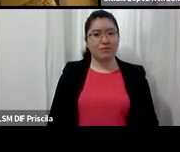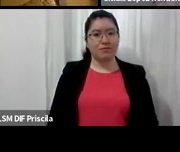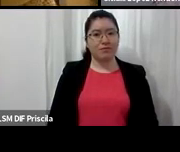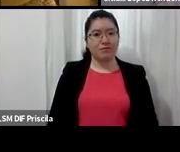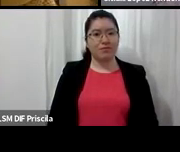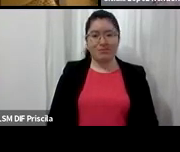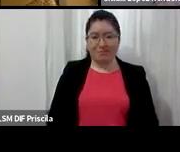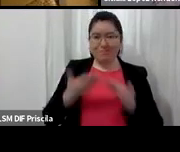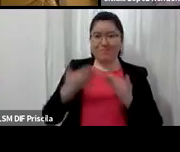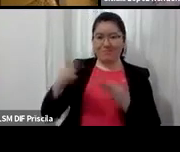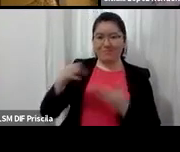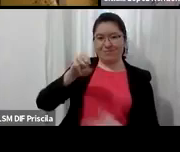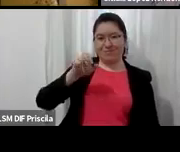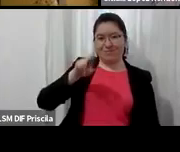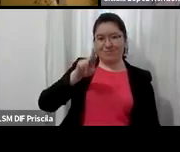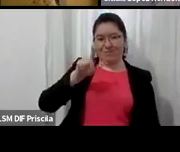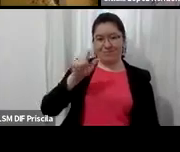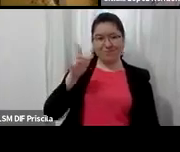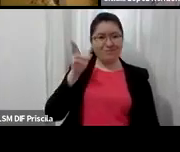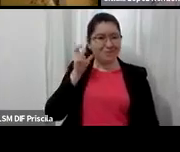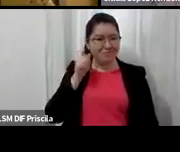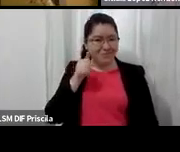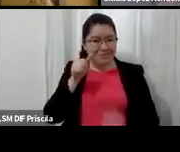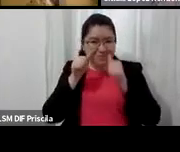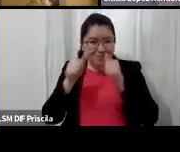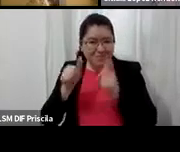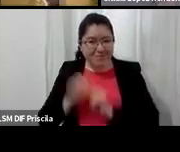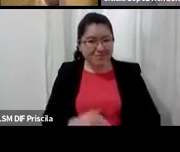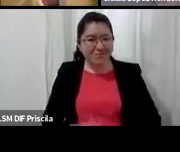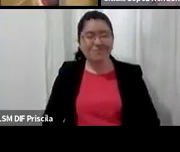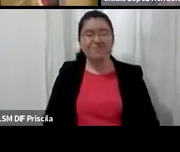Claro, adelante, Malu, te escuchamos. Eh,